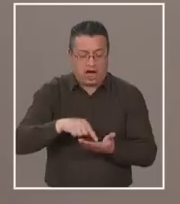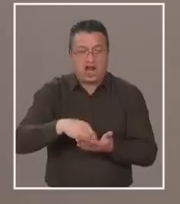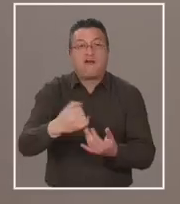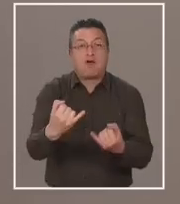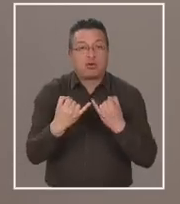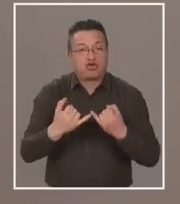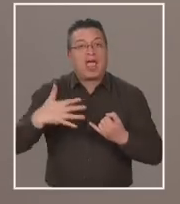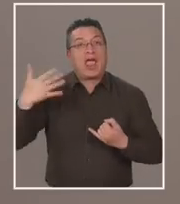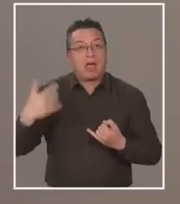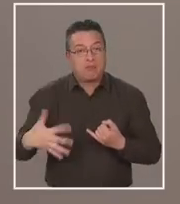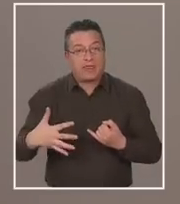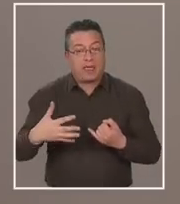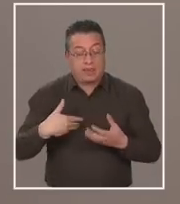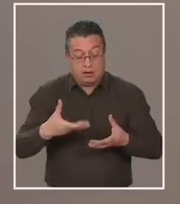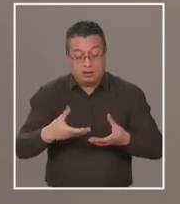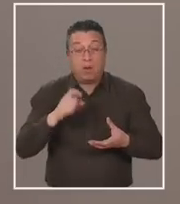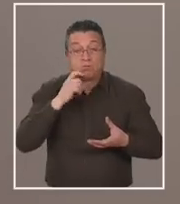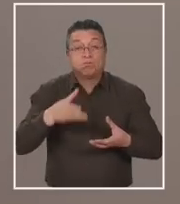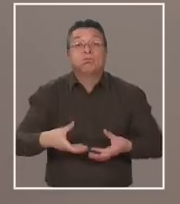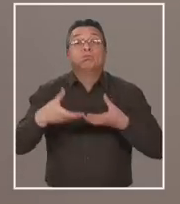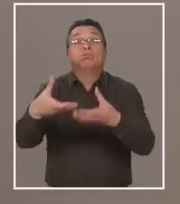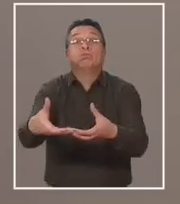relevante que entregaremos